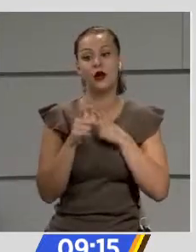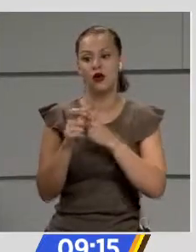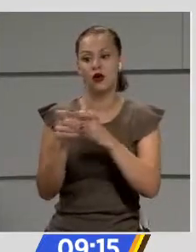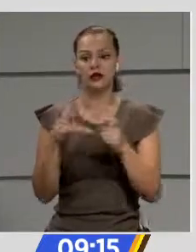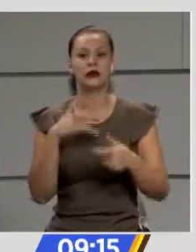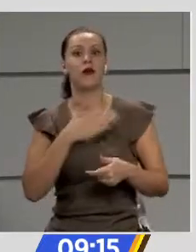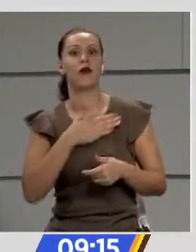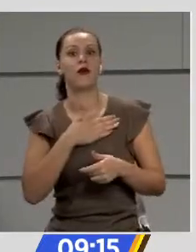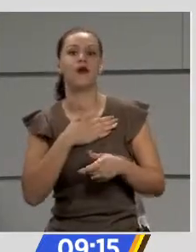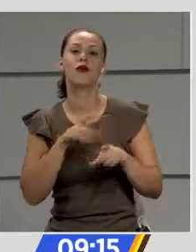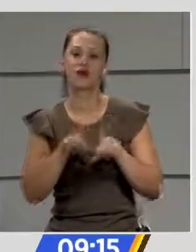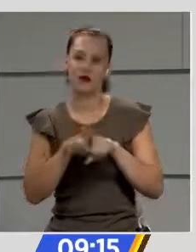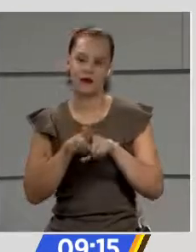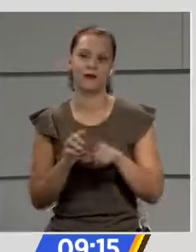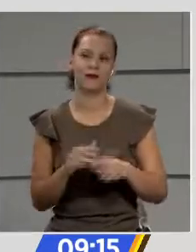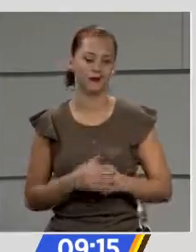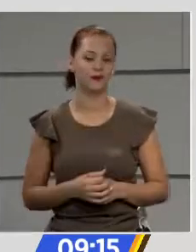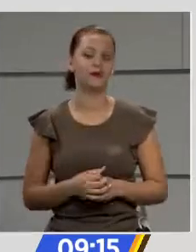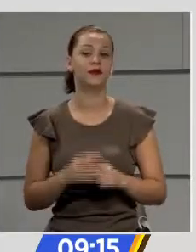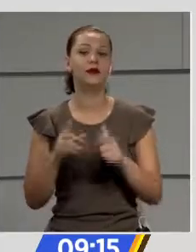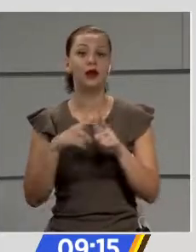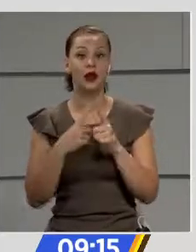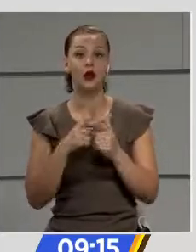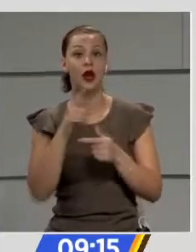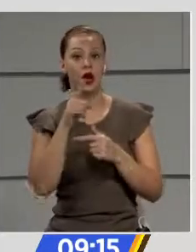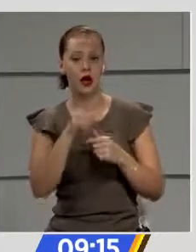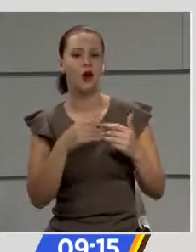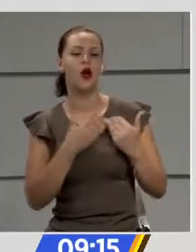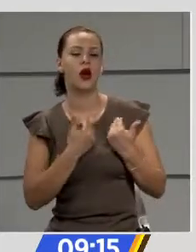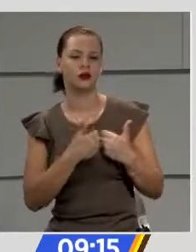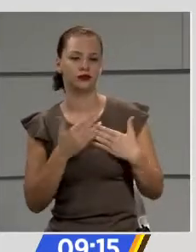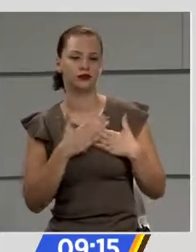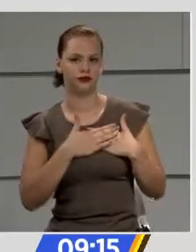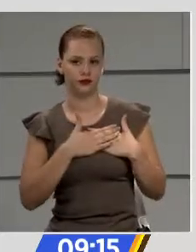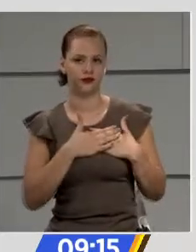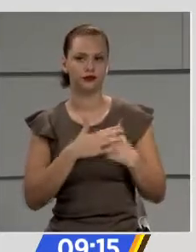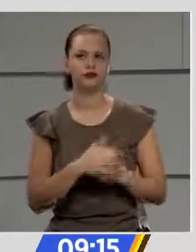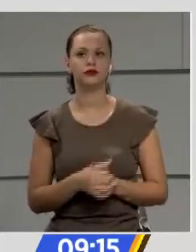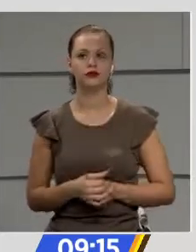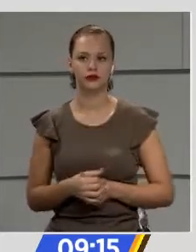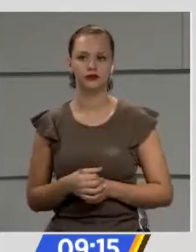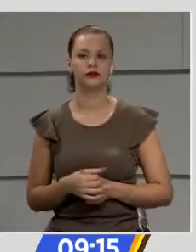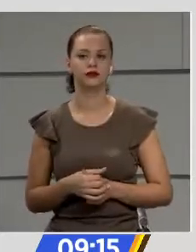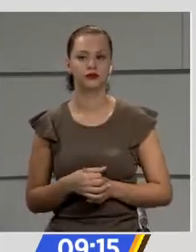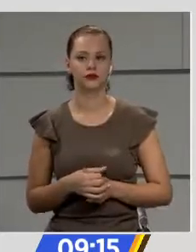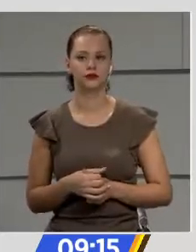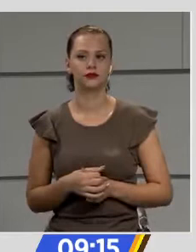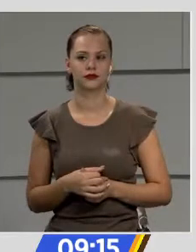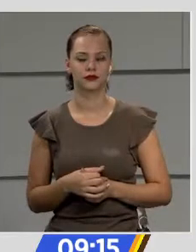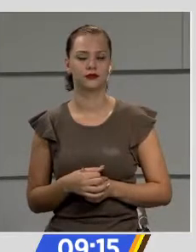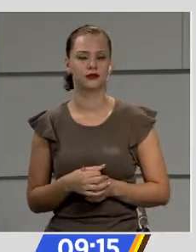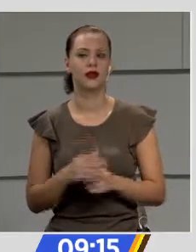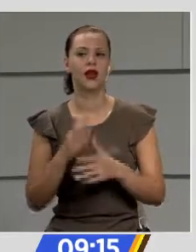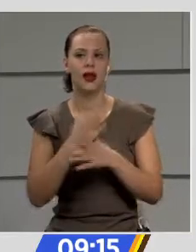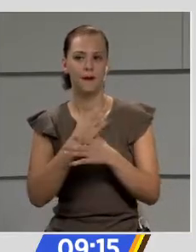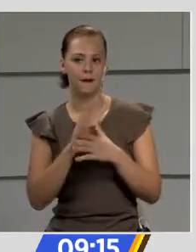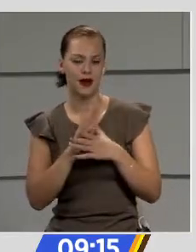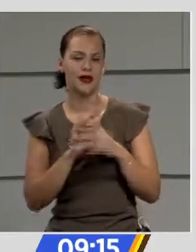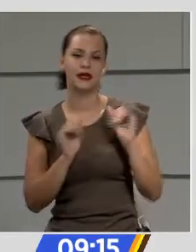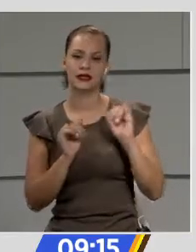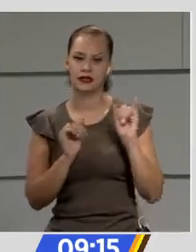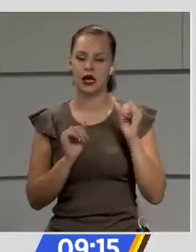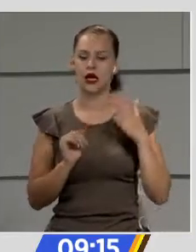pum, pum, pum. También muy fuerte. Muy fuerte. Entonces, ahí va el corazón. Muy bien. Nuestro pecho, en el tronco, en la parte izquierda, al